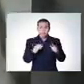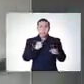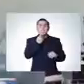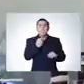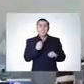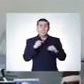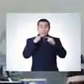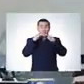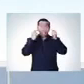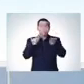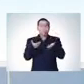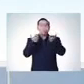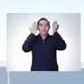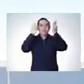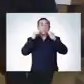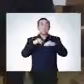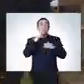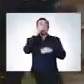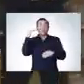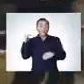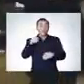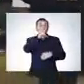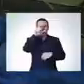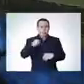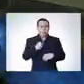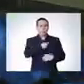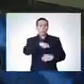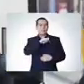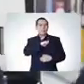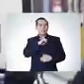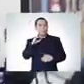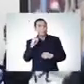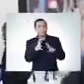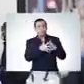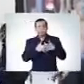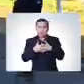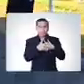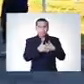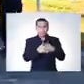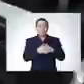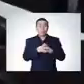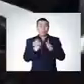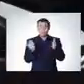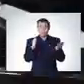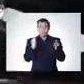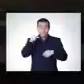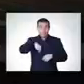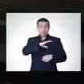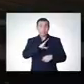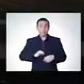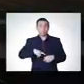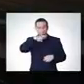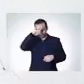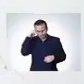esta pandemia las grandes potencias mundiales, países como Italia, España o Estados Unidos. Así nos daremos cuenta de que hemos